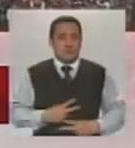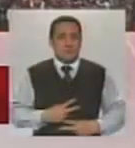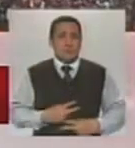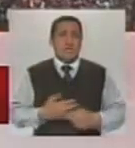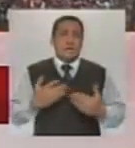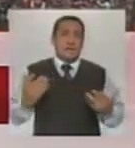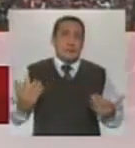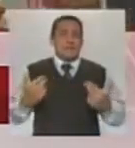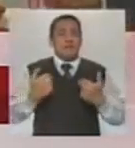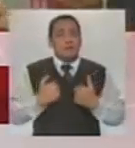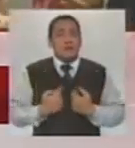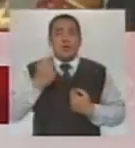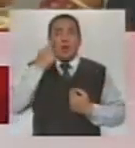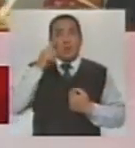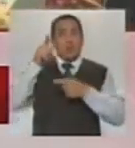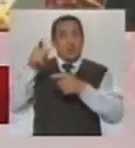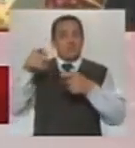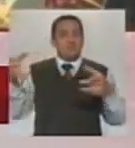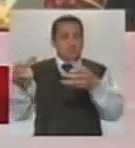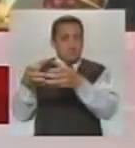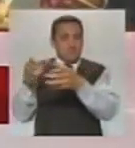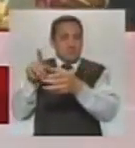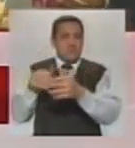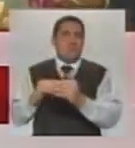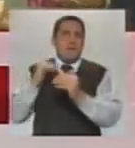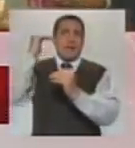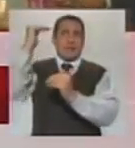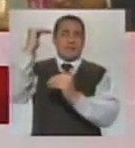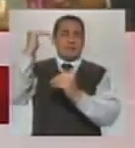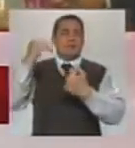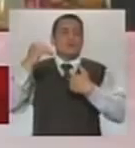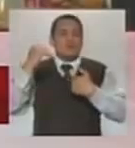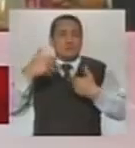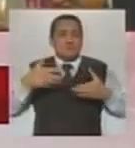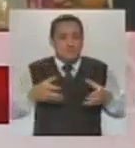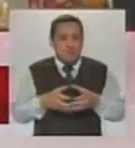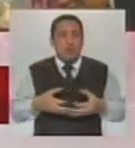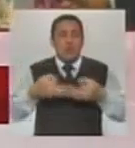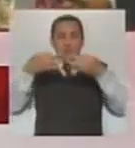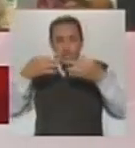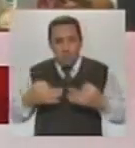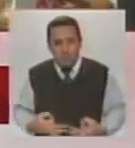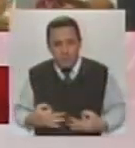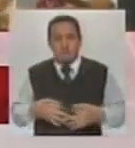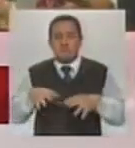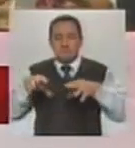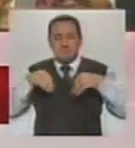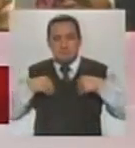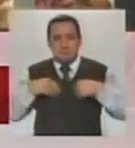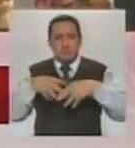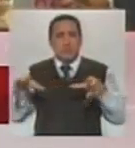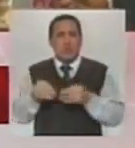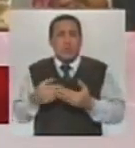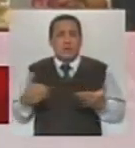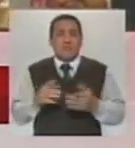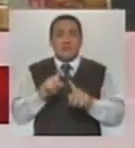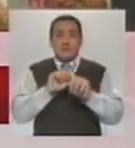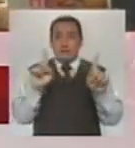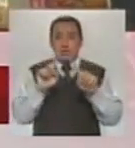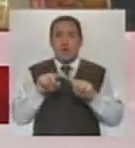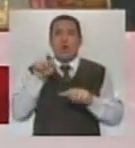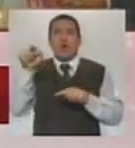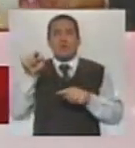Si uno reconoce esta instancia superior, uno tiene que cumplir con los compromisos que asume como Estado, si no lo